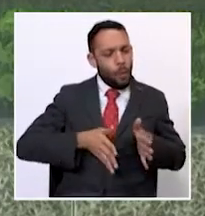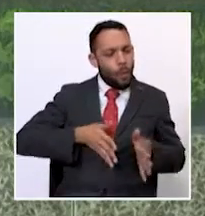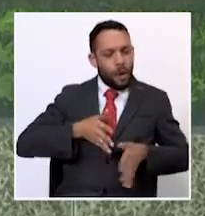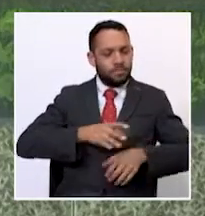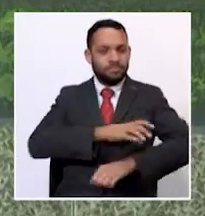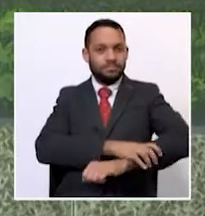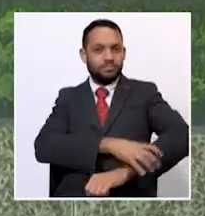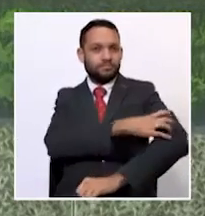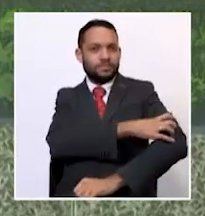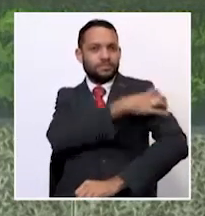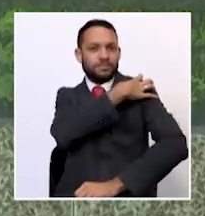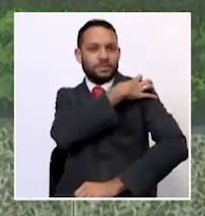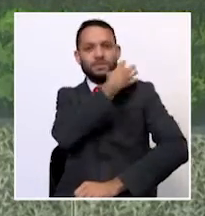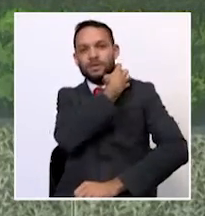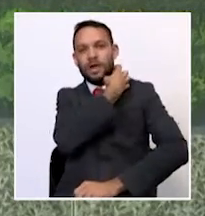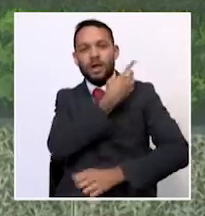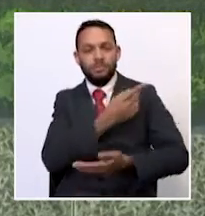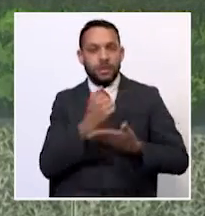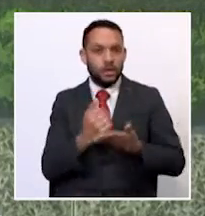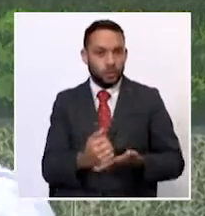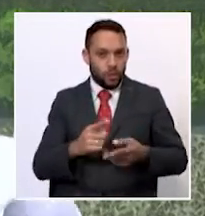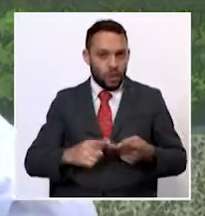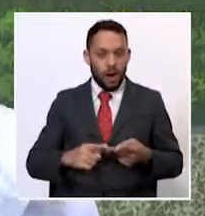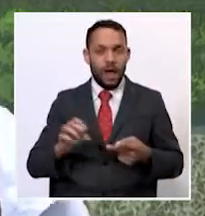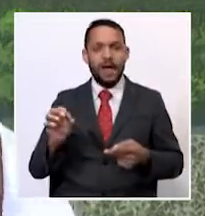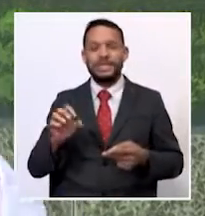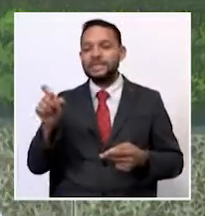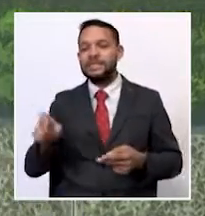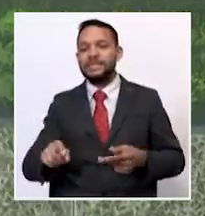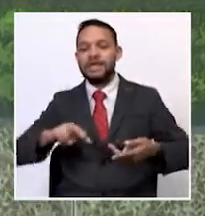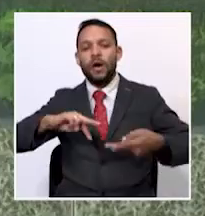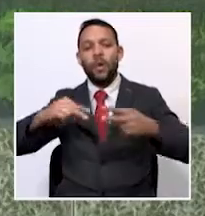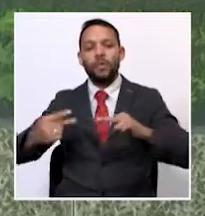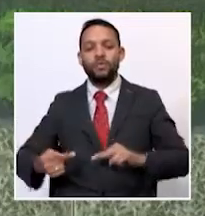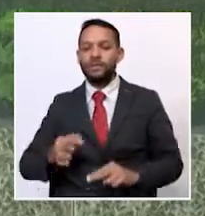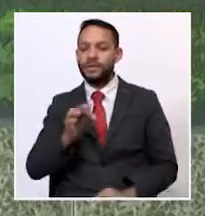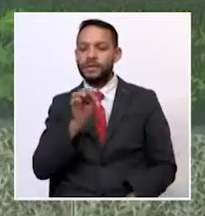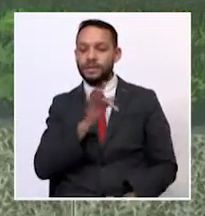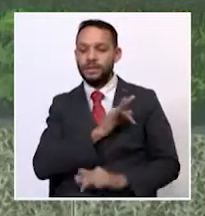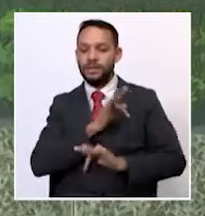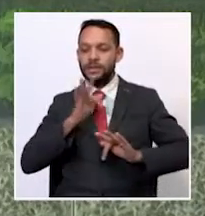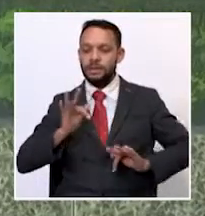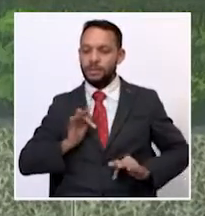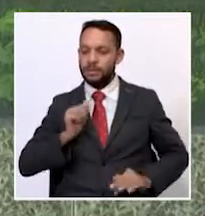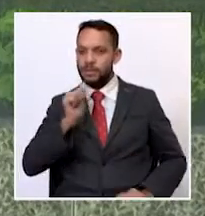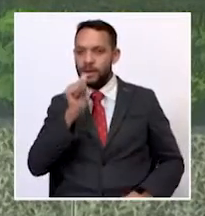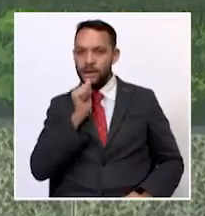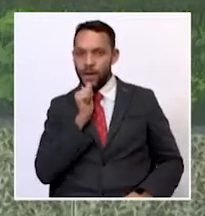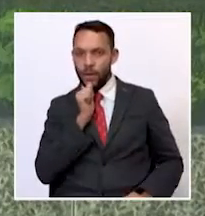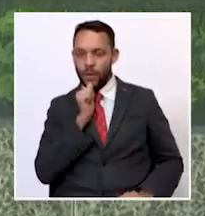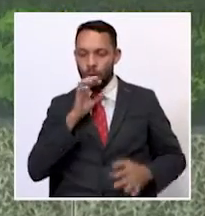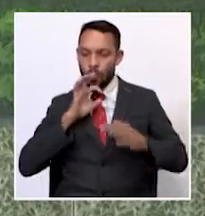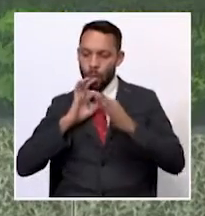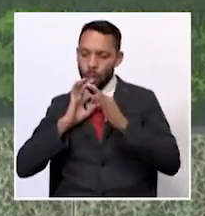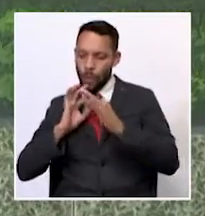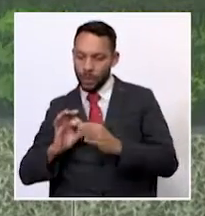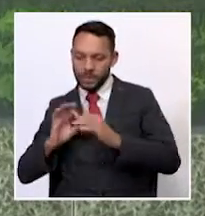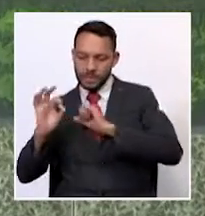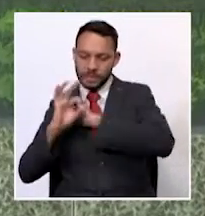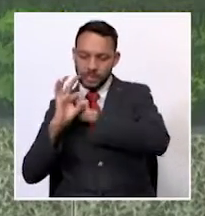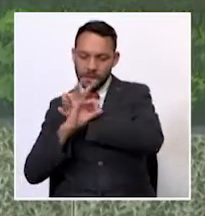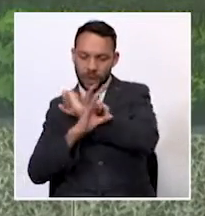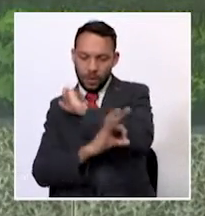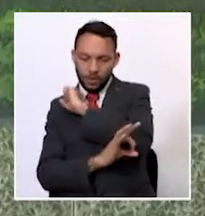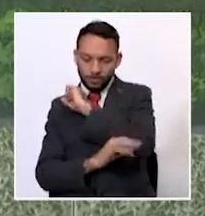tratamiento de hidrología médica. No, esto es un tratamiento integral del alma, desde la psicoterapia,